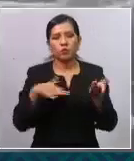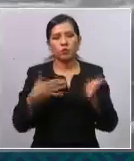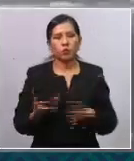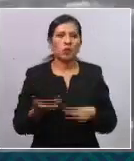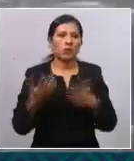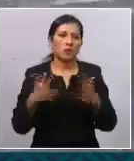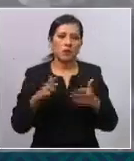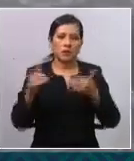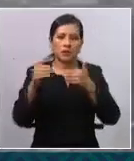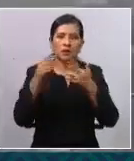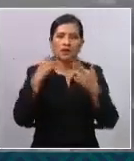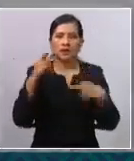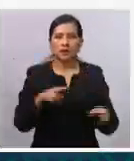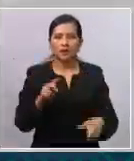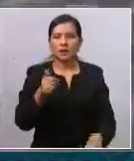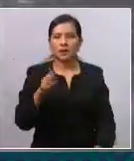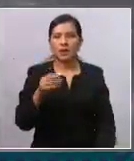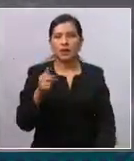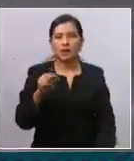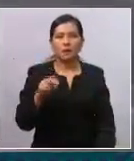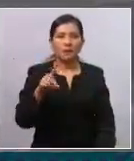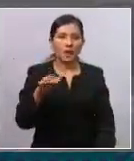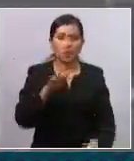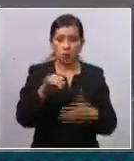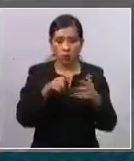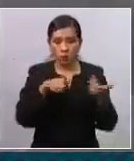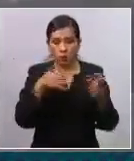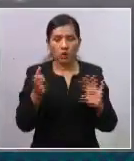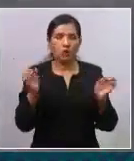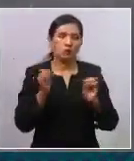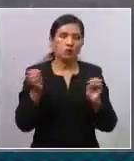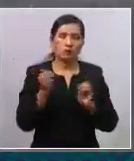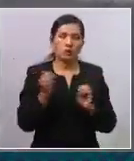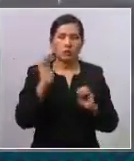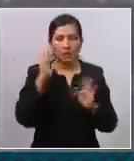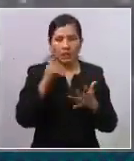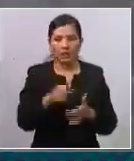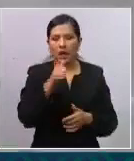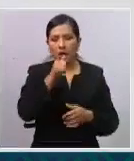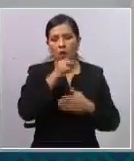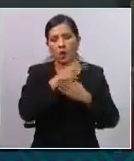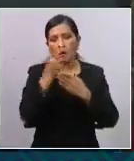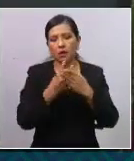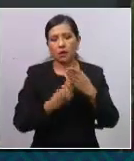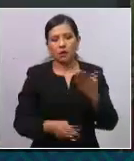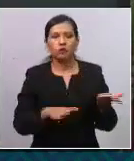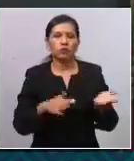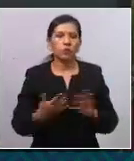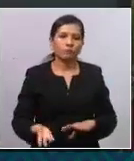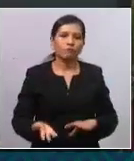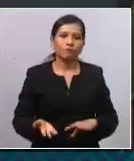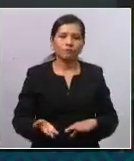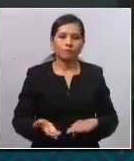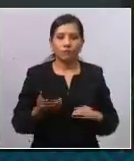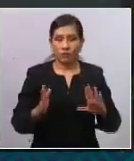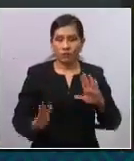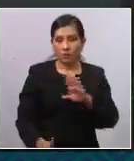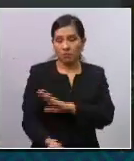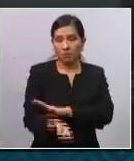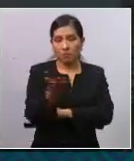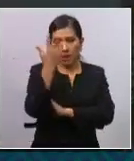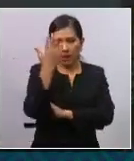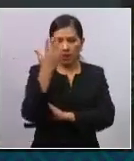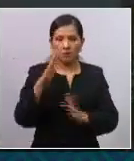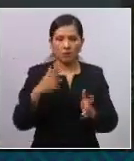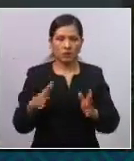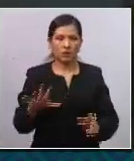la policía, el menor no presenta signos de violencia y se presume que este falleció por ahogamiento. En horas de la mañana, aproximadamente